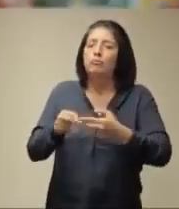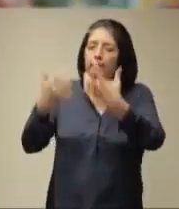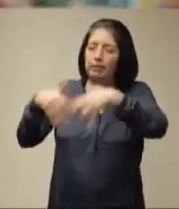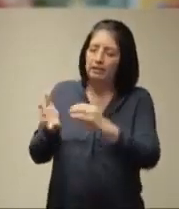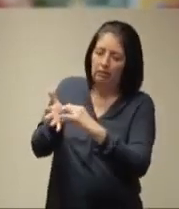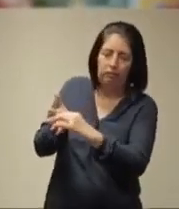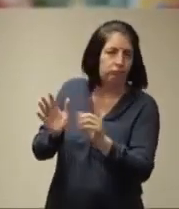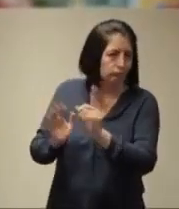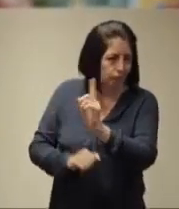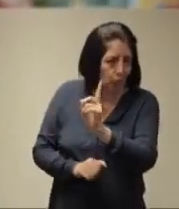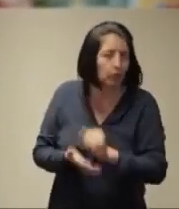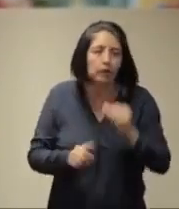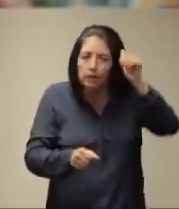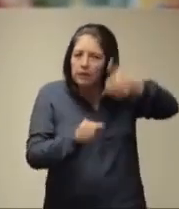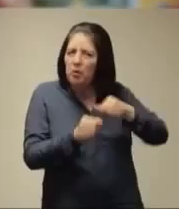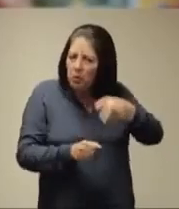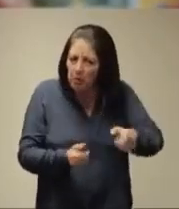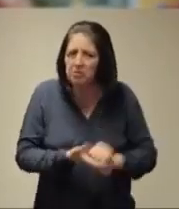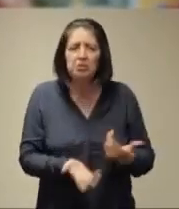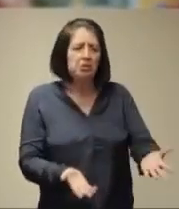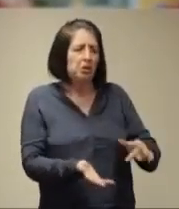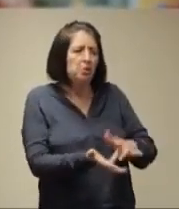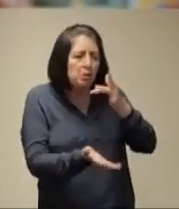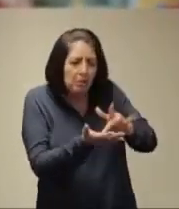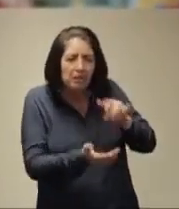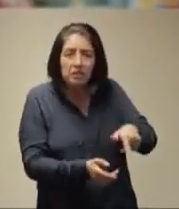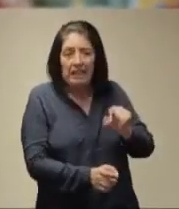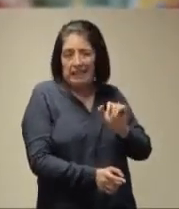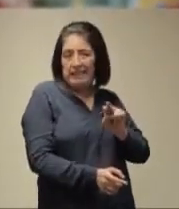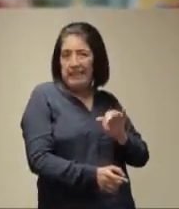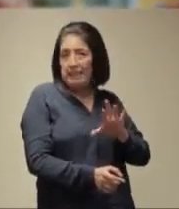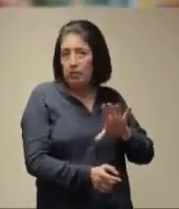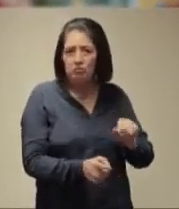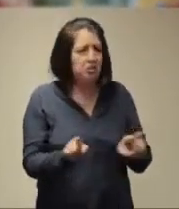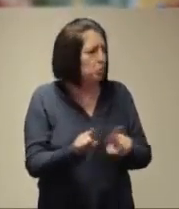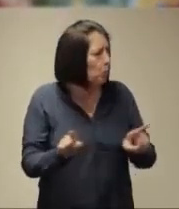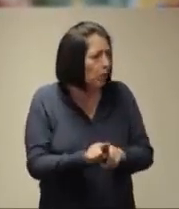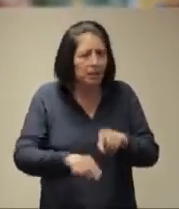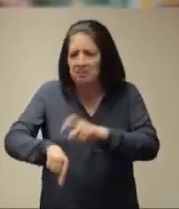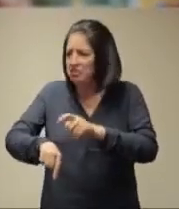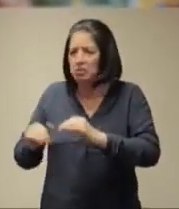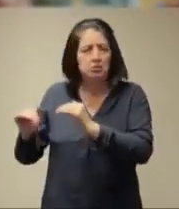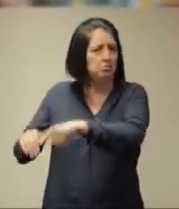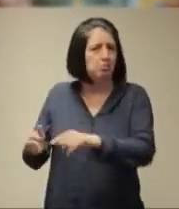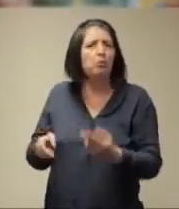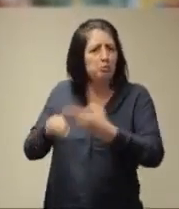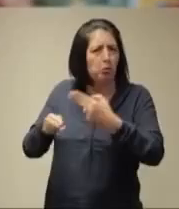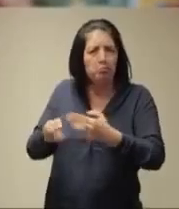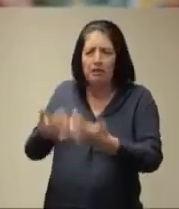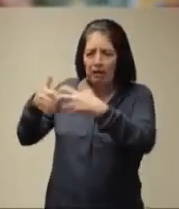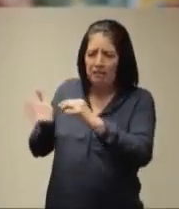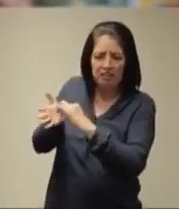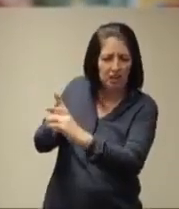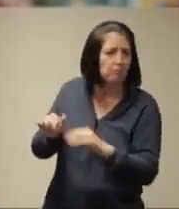determinada. Recuerda que el tratamiento con un medicamento genérico demora el mismo tiempo que el de un medicamento de marca comercial, ya